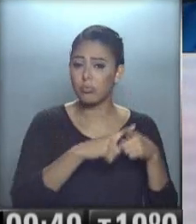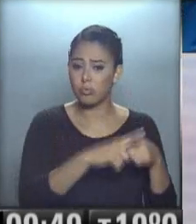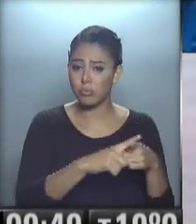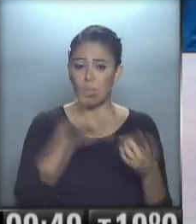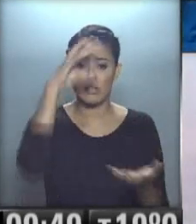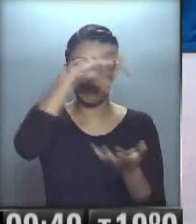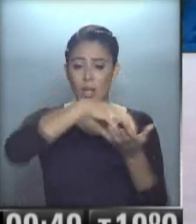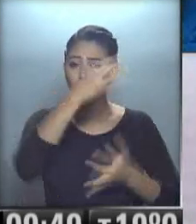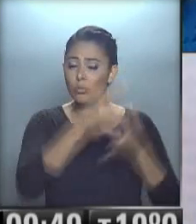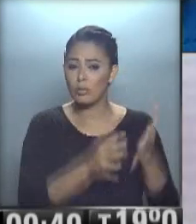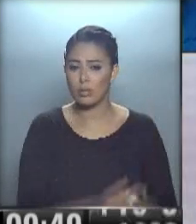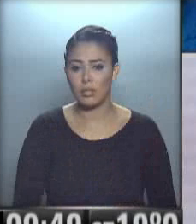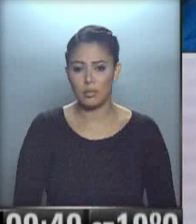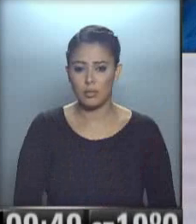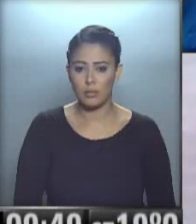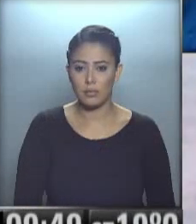sede judicial,